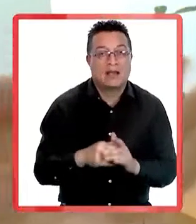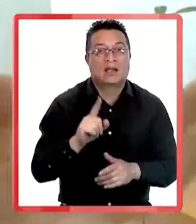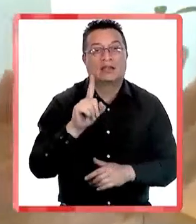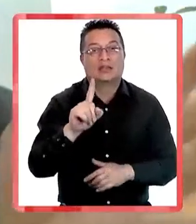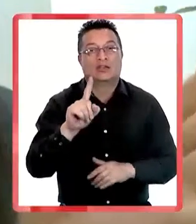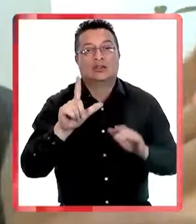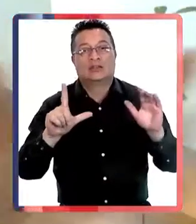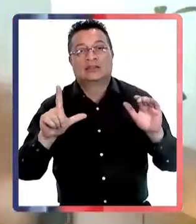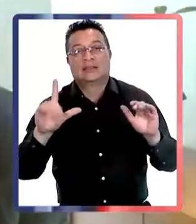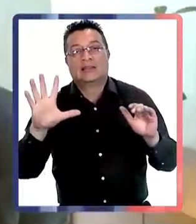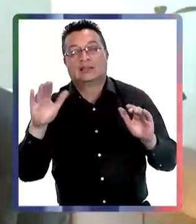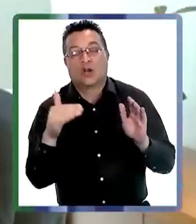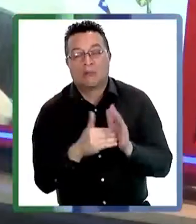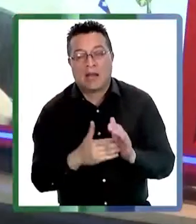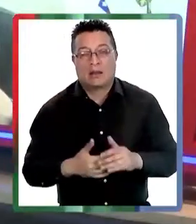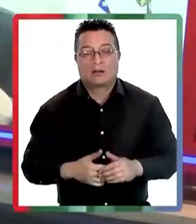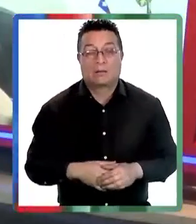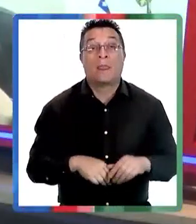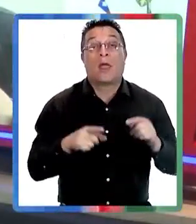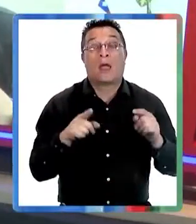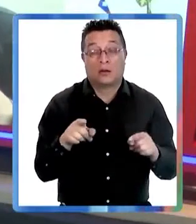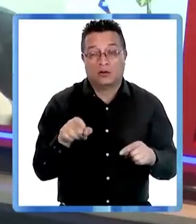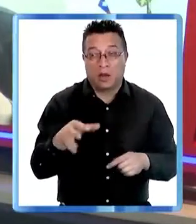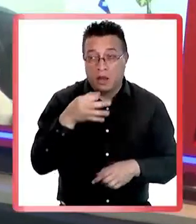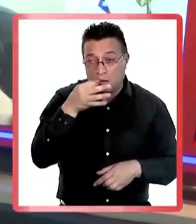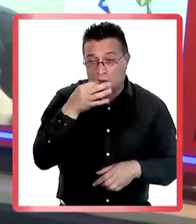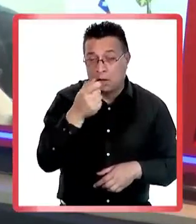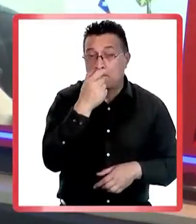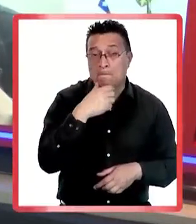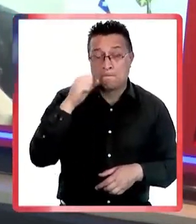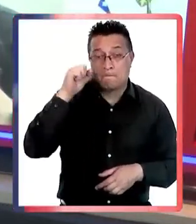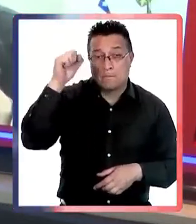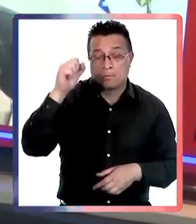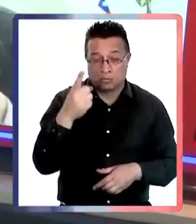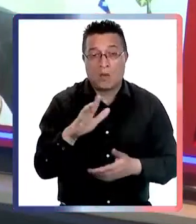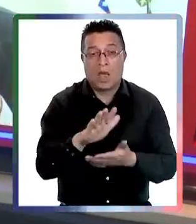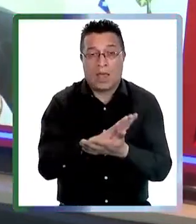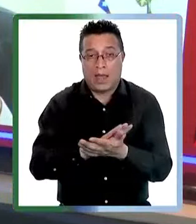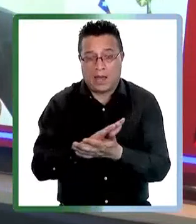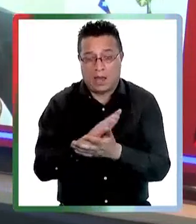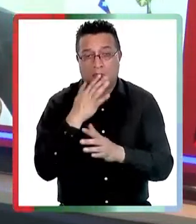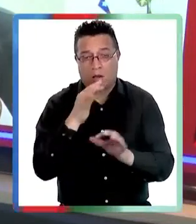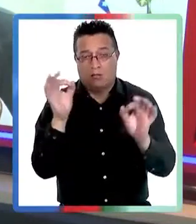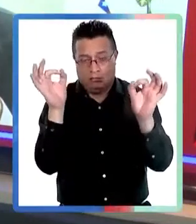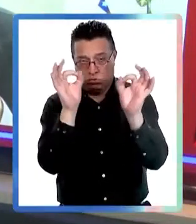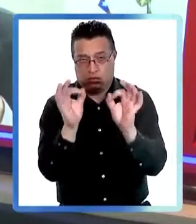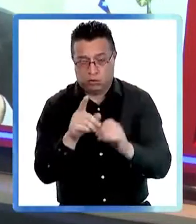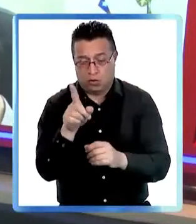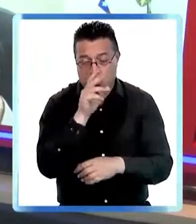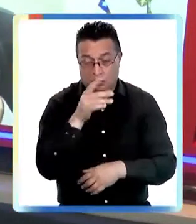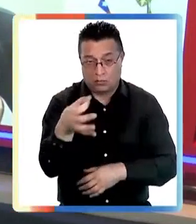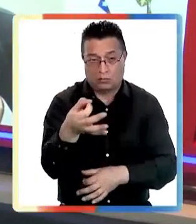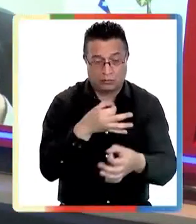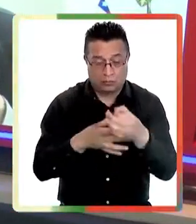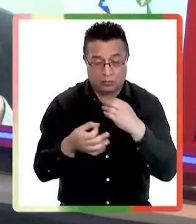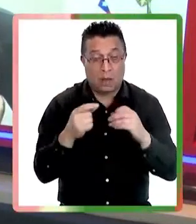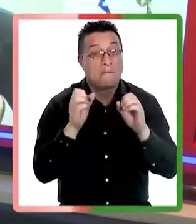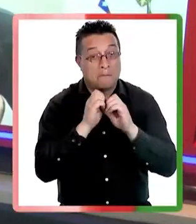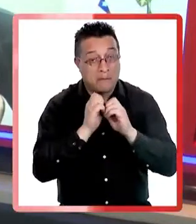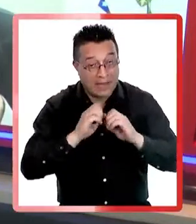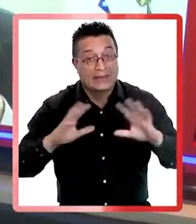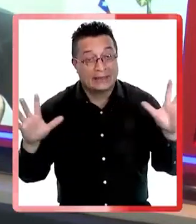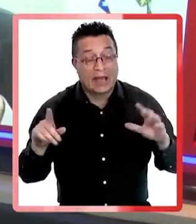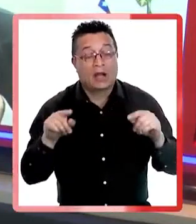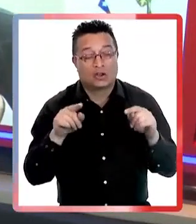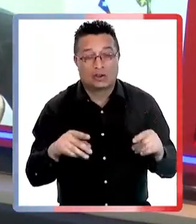pesos, 175.000 pesos. Esta semana escuchábamos al presidente Boric dar un ejemplo concreto. Yo creo que con ejemplos como los que usted nos ha dado se va haciendo bastante